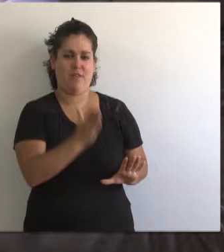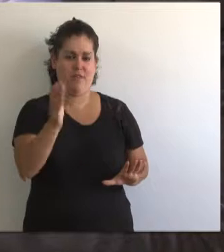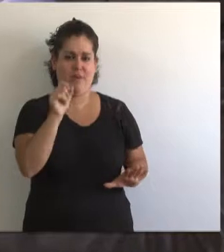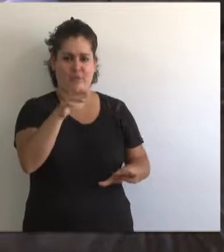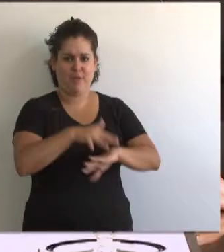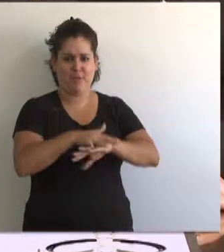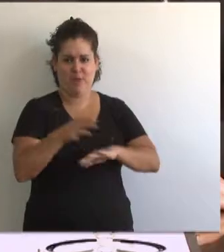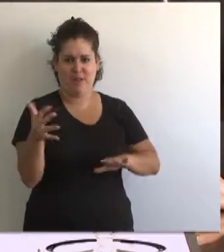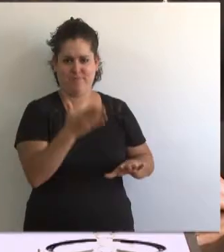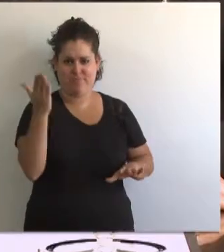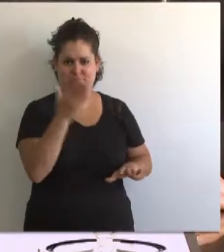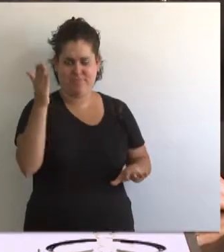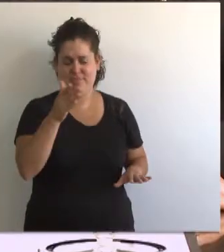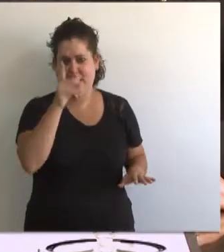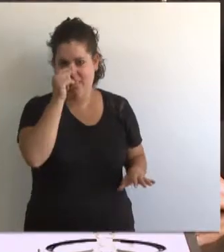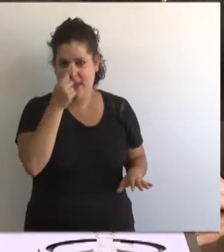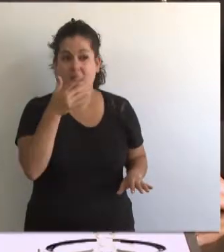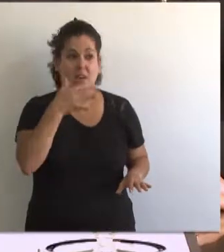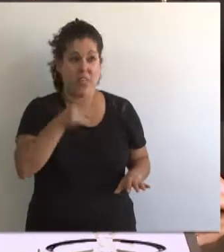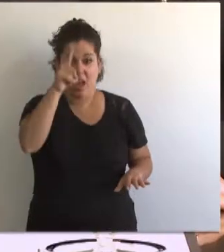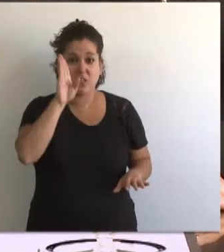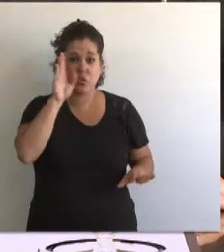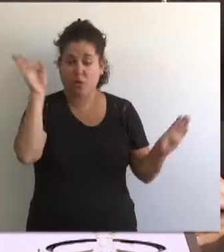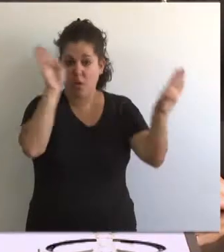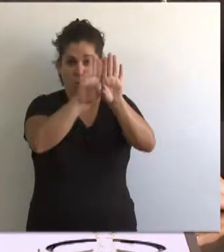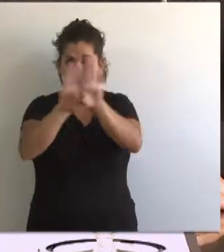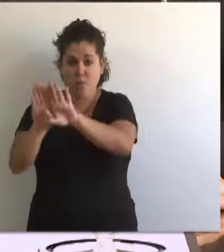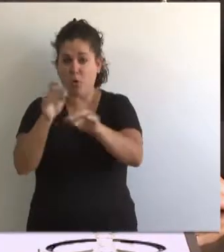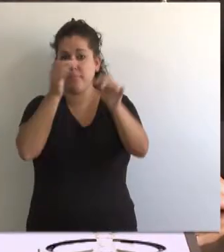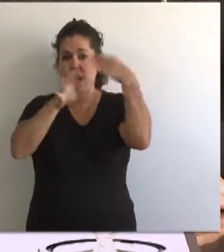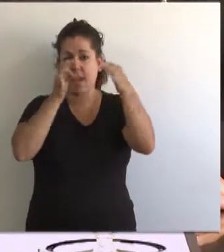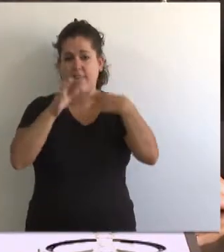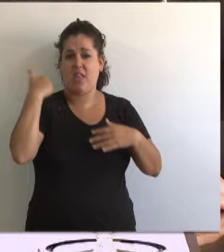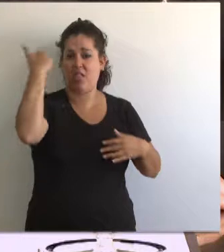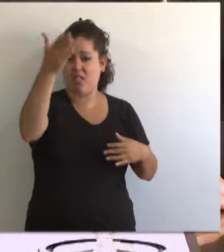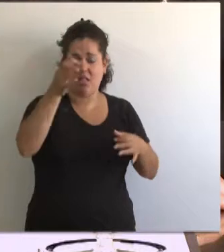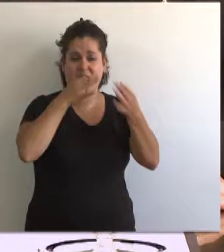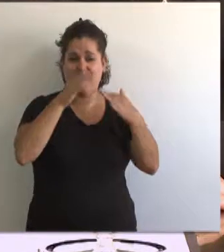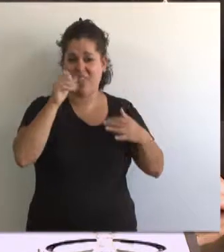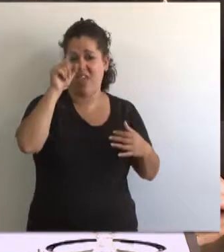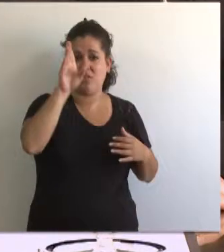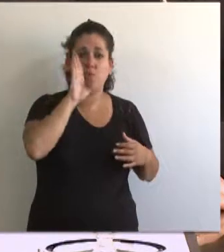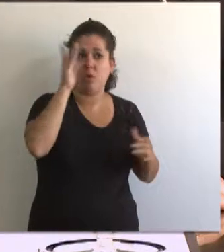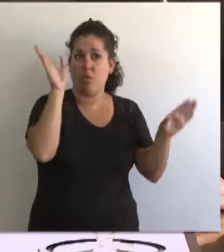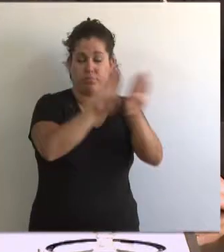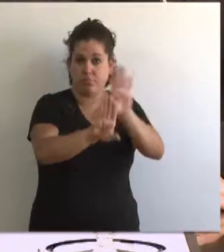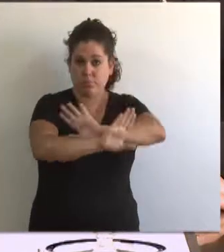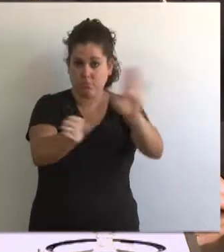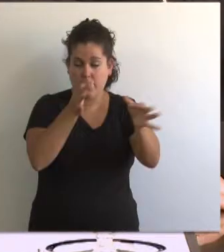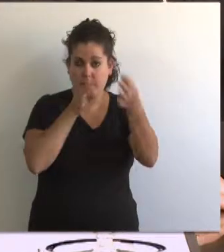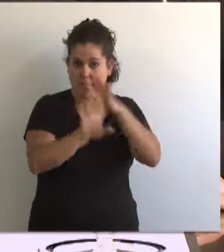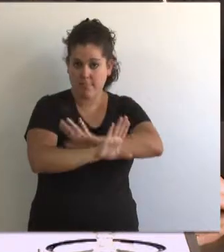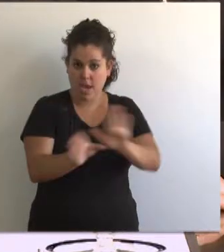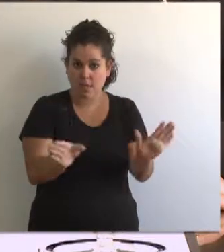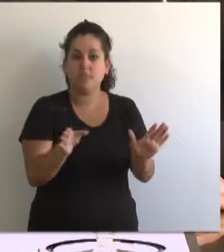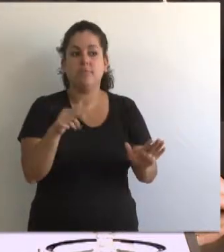provincia. Se cerró el mercado norteamericano, donde iba gran parte de la exportación de madera, incluso,